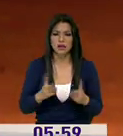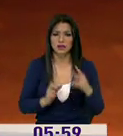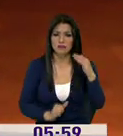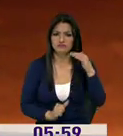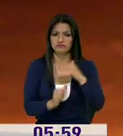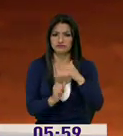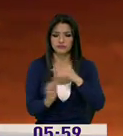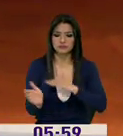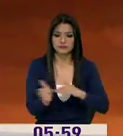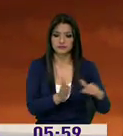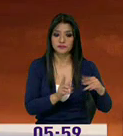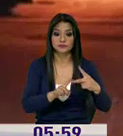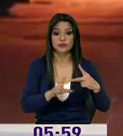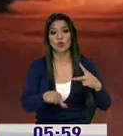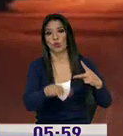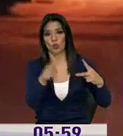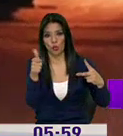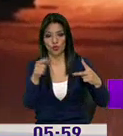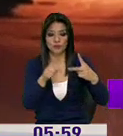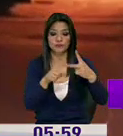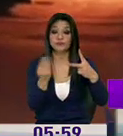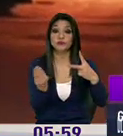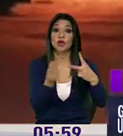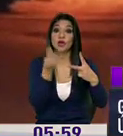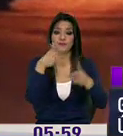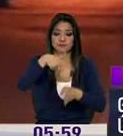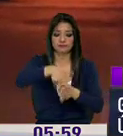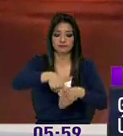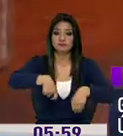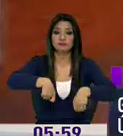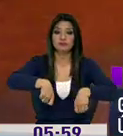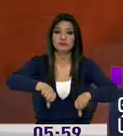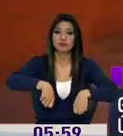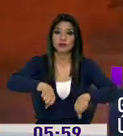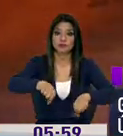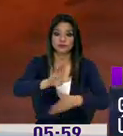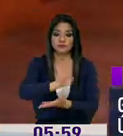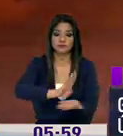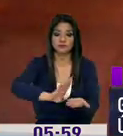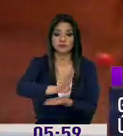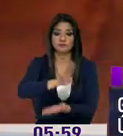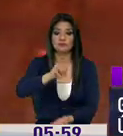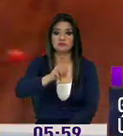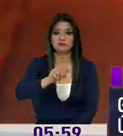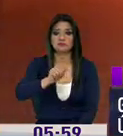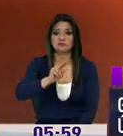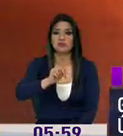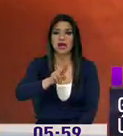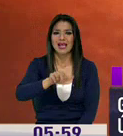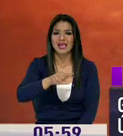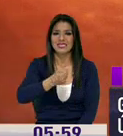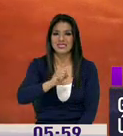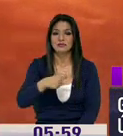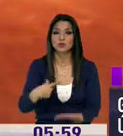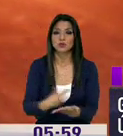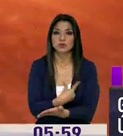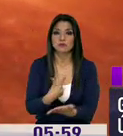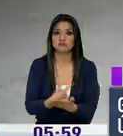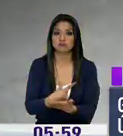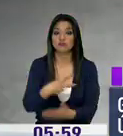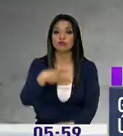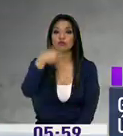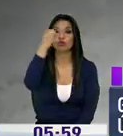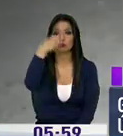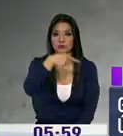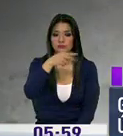que le sucedió a un joven que circulaba en una motocicleta en la cooperativa Los Mangles, en el Guasmo Norte, en Guayaquil, donde de la